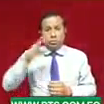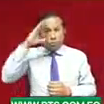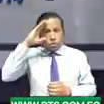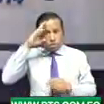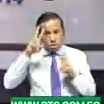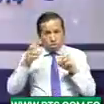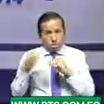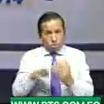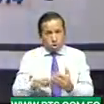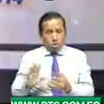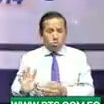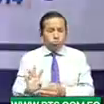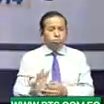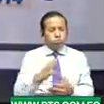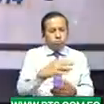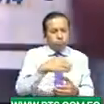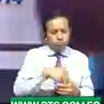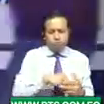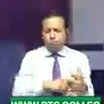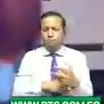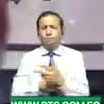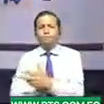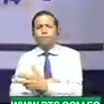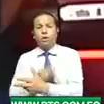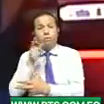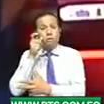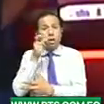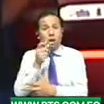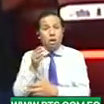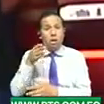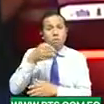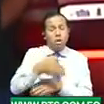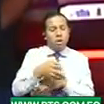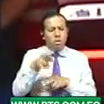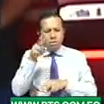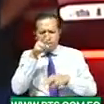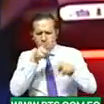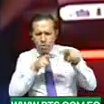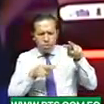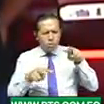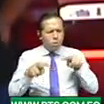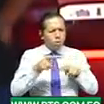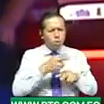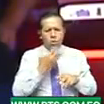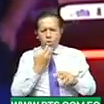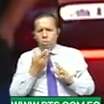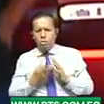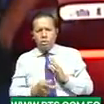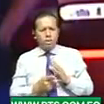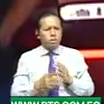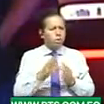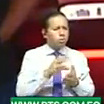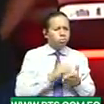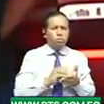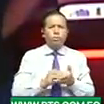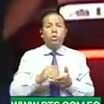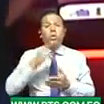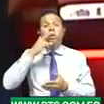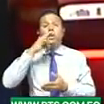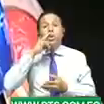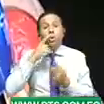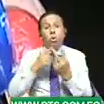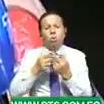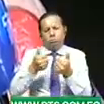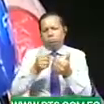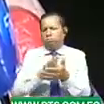también la fiscalía estuvo en el lugar recolectaban pistas detalles que apoyen las investigaciones dos de ellos están les todavía